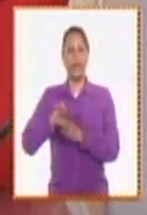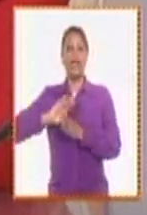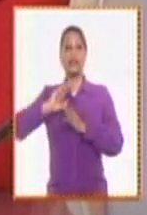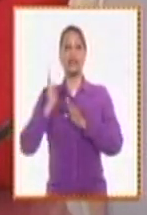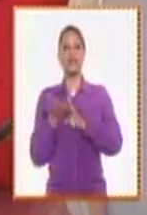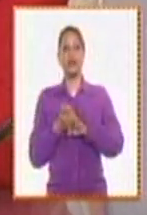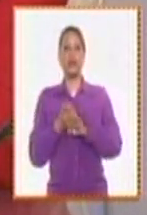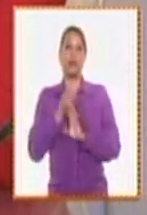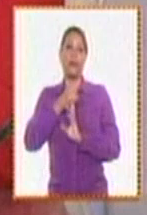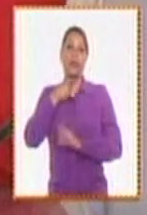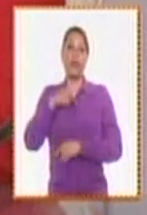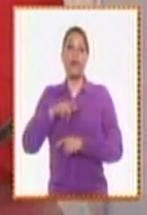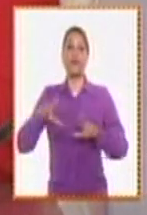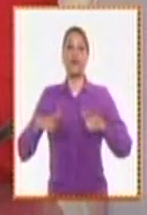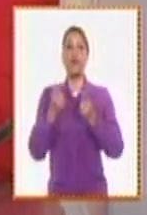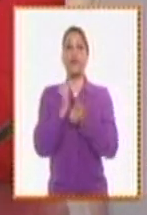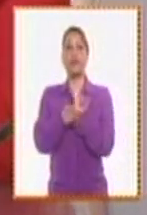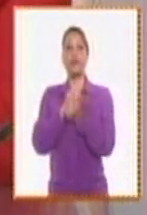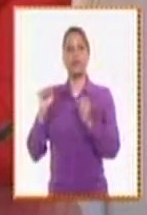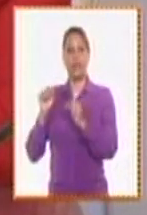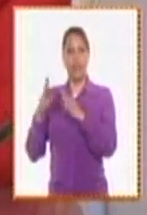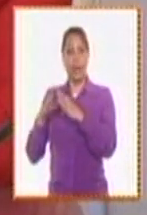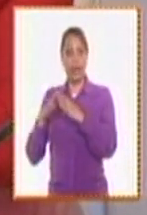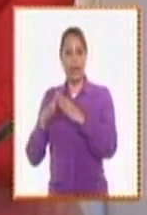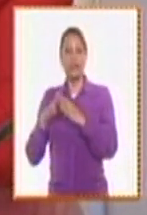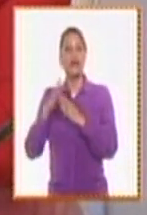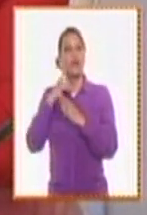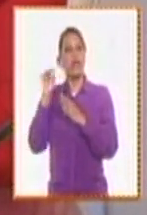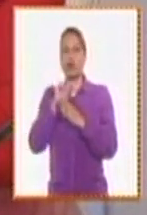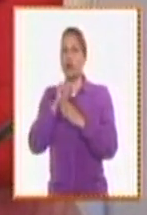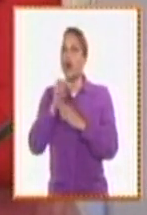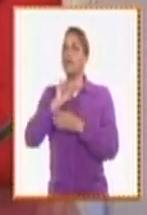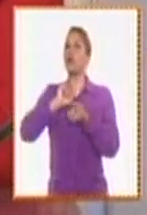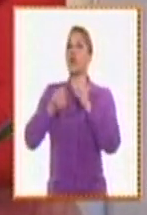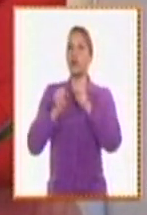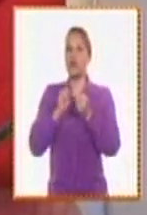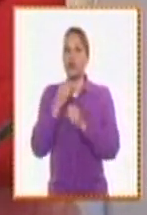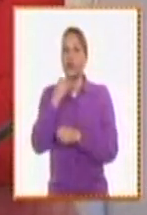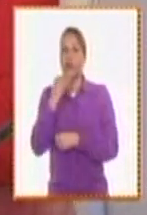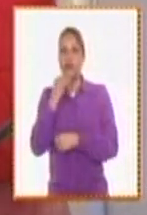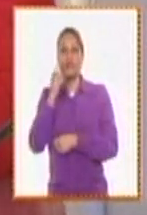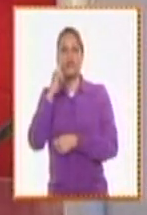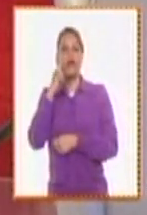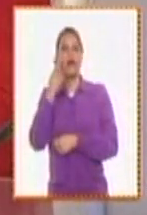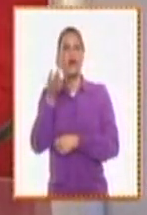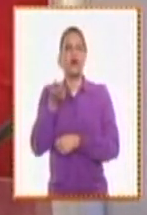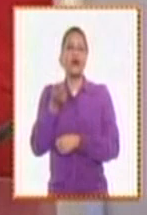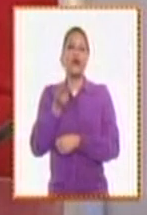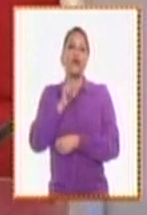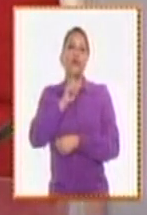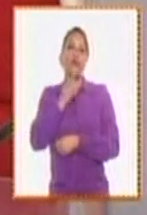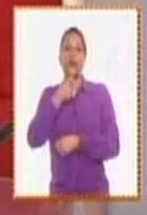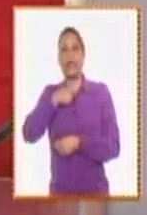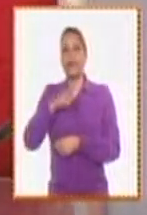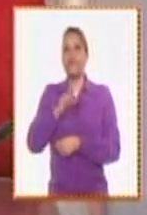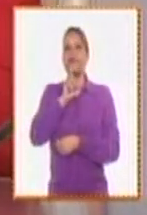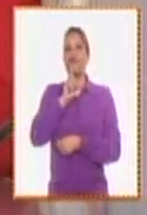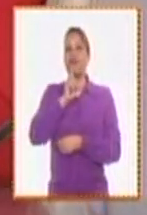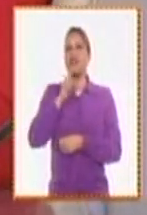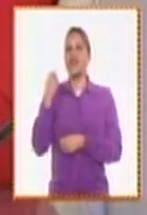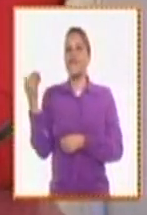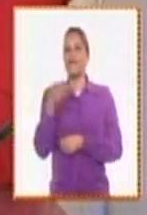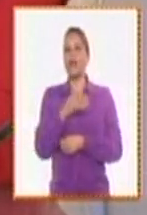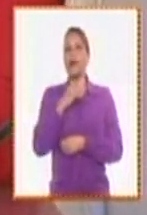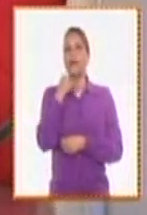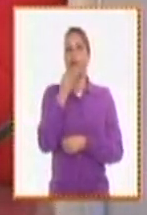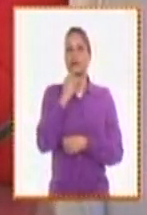libertad están sujetos al sistema de control, atención e influencia, lo que comúnmente llamamos el juez de ejecución,